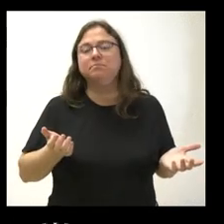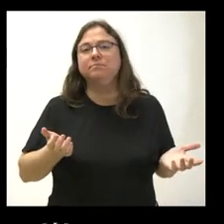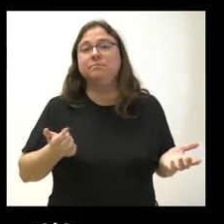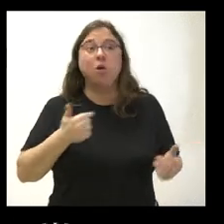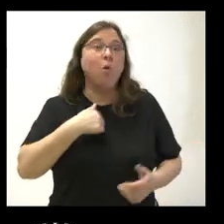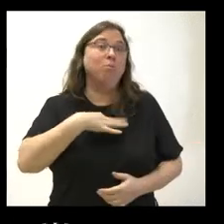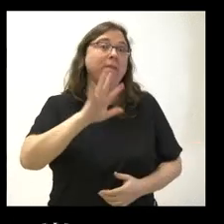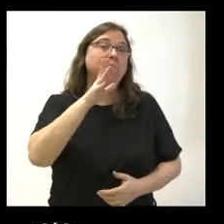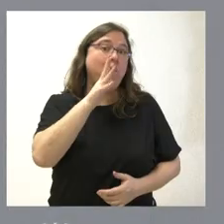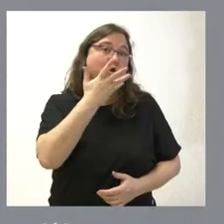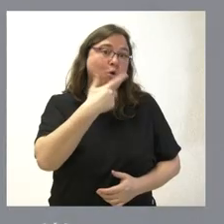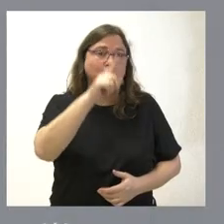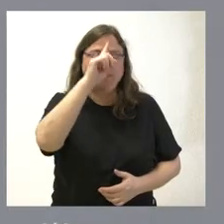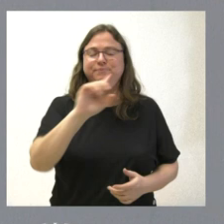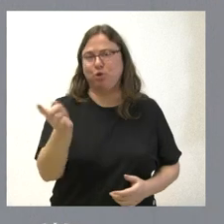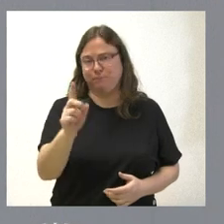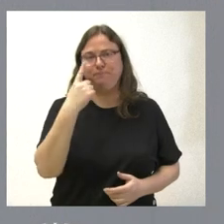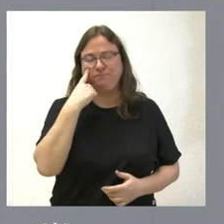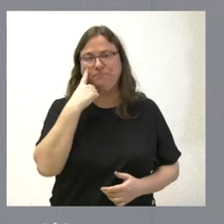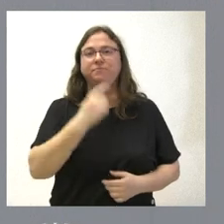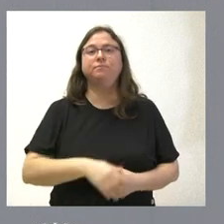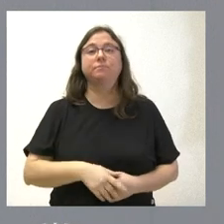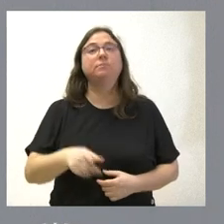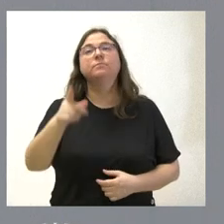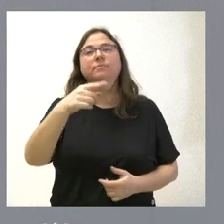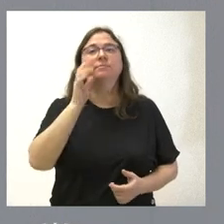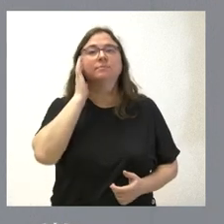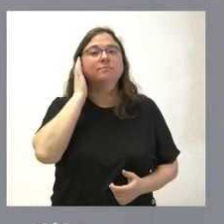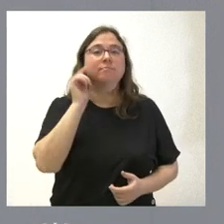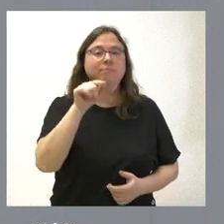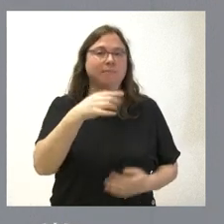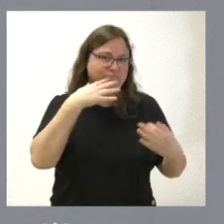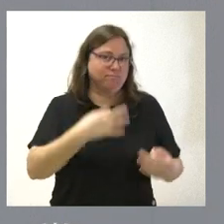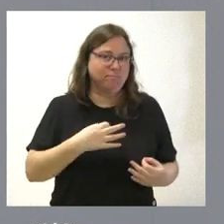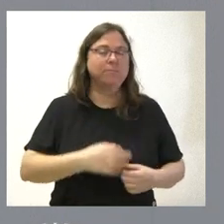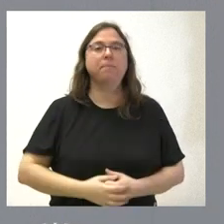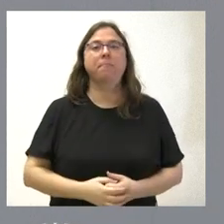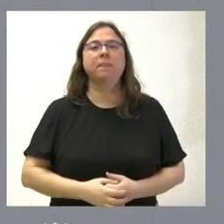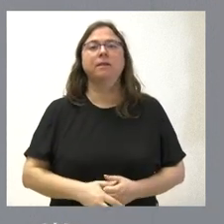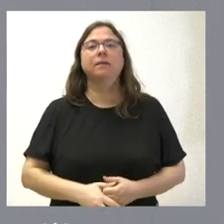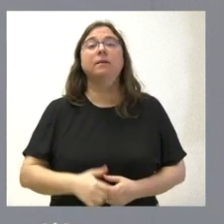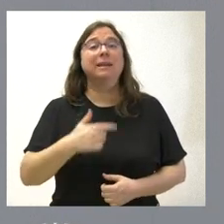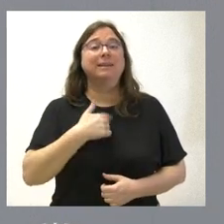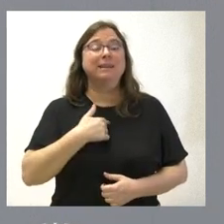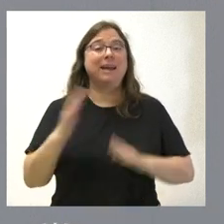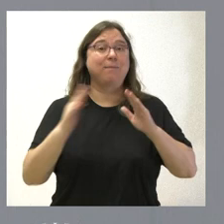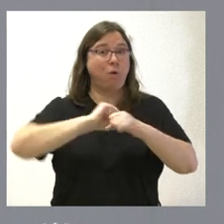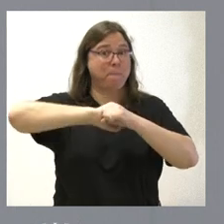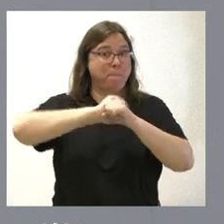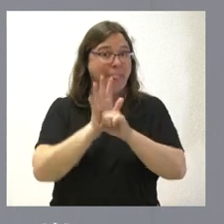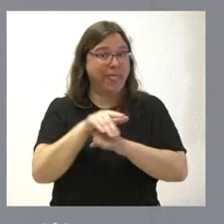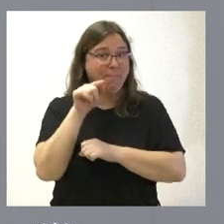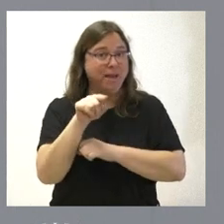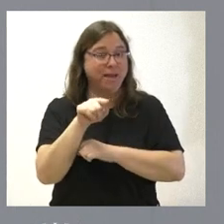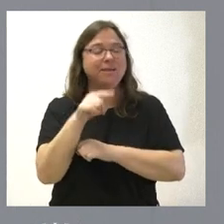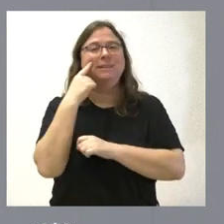desconocimiento Eh no no no yo no lo diría tal y como ha dicho usted de una forma tan tan rápida desde la pandemia hemos tenido como usted